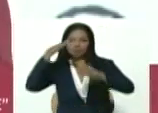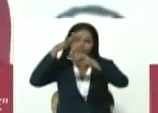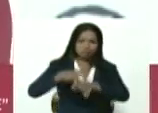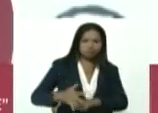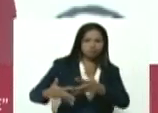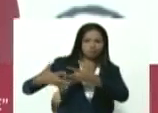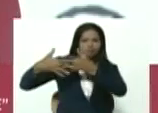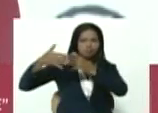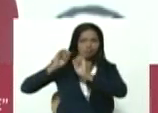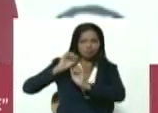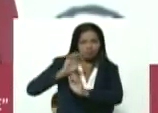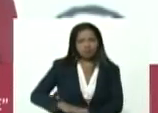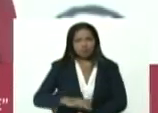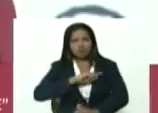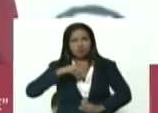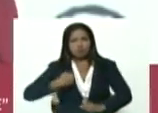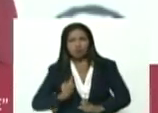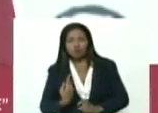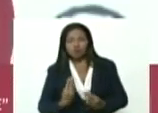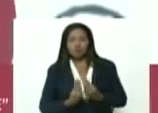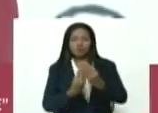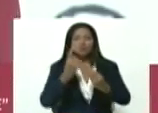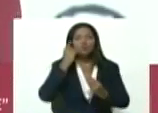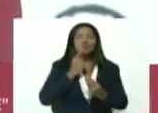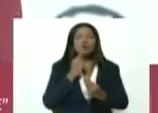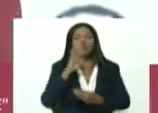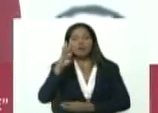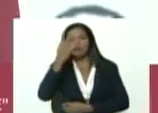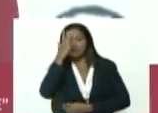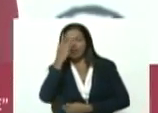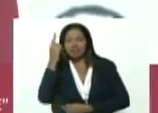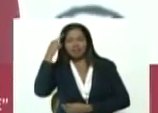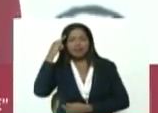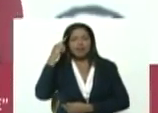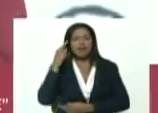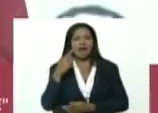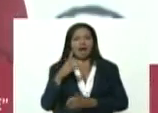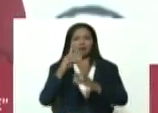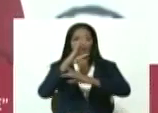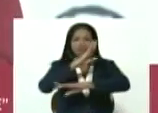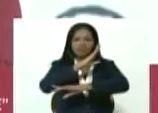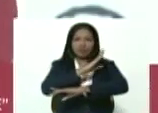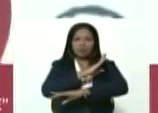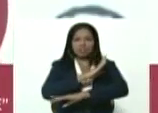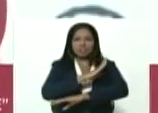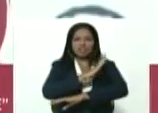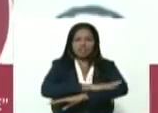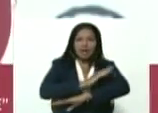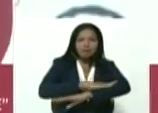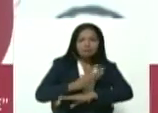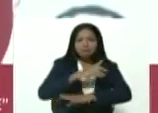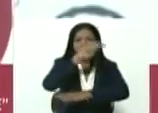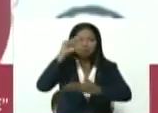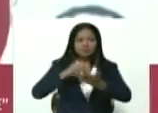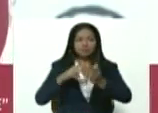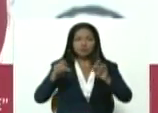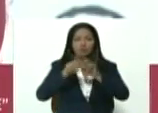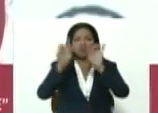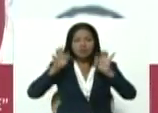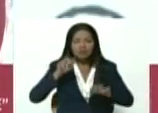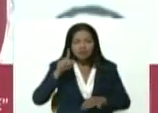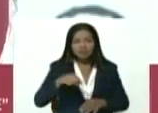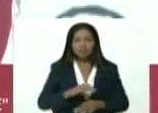imperialismo, 3 de febrero con Sucre, 4 de febrero, Día de la Dignidad Nacional. El 7 al 10 de